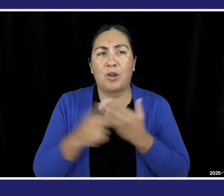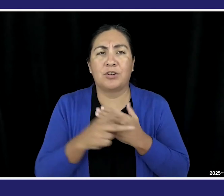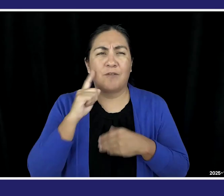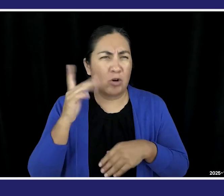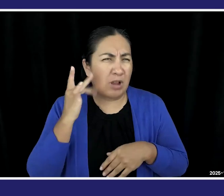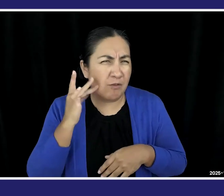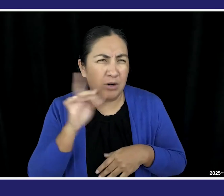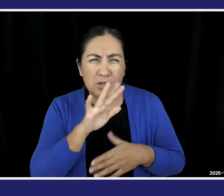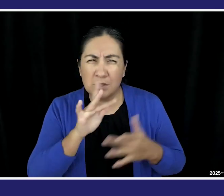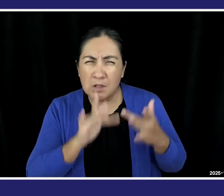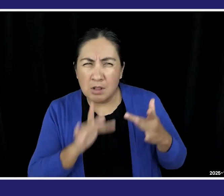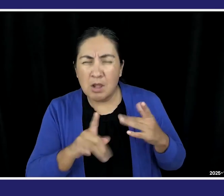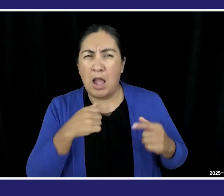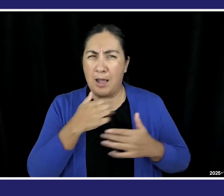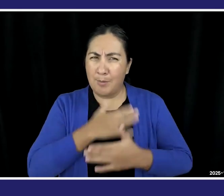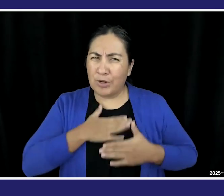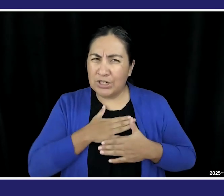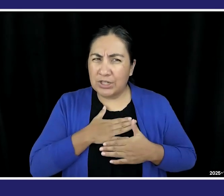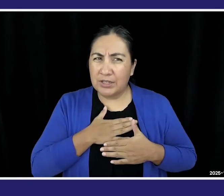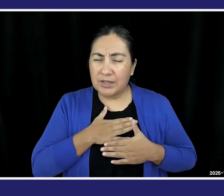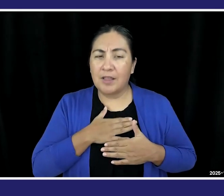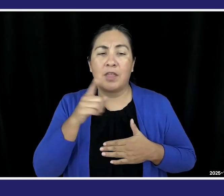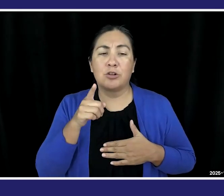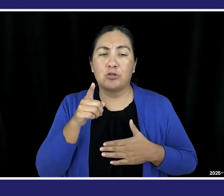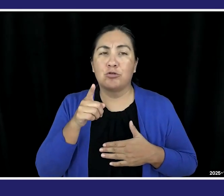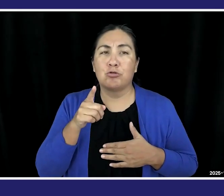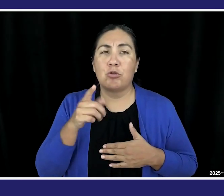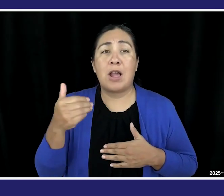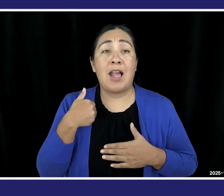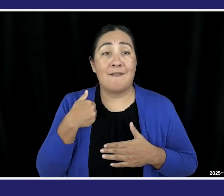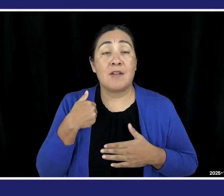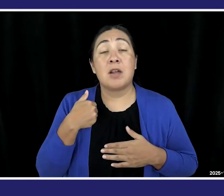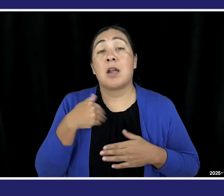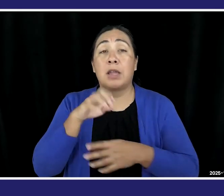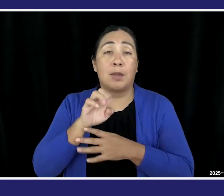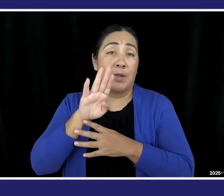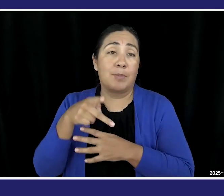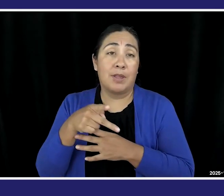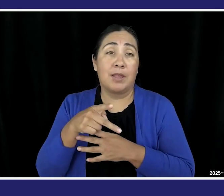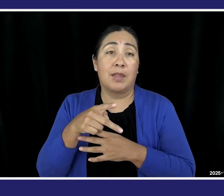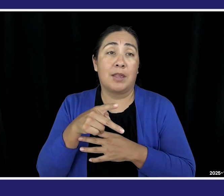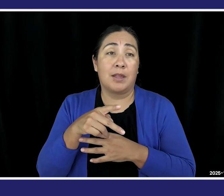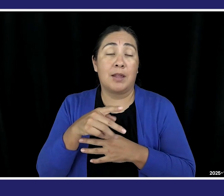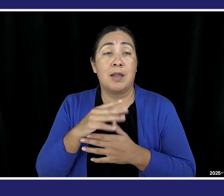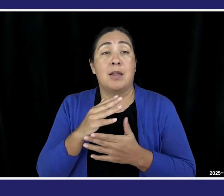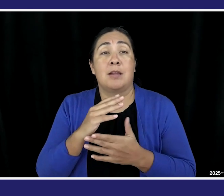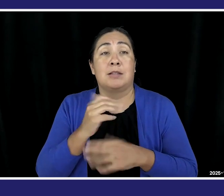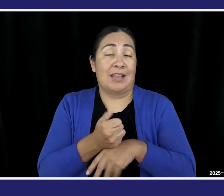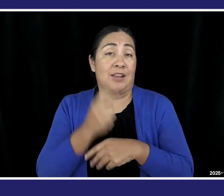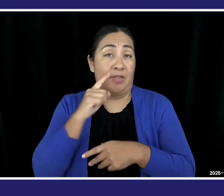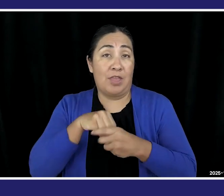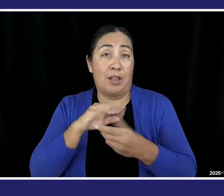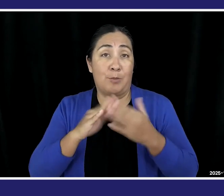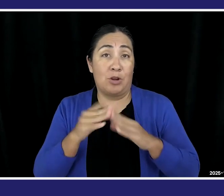esta propuesta como una estrategia eficaz para abordar las desigualdades históricas. Y